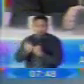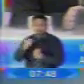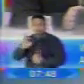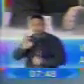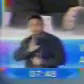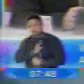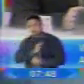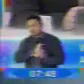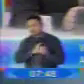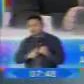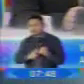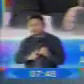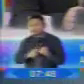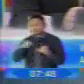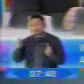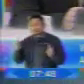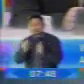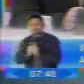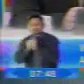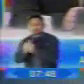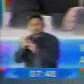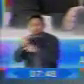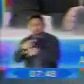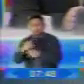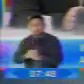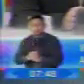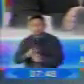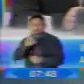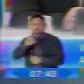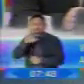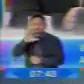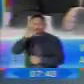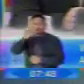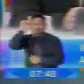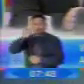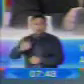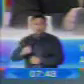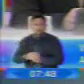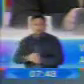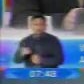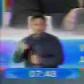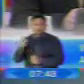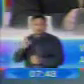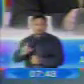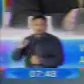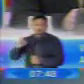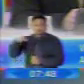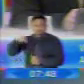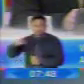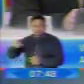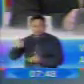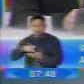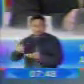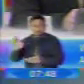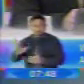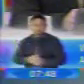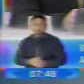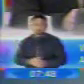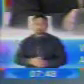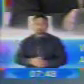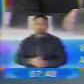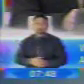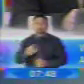técnico que acompaña una producción audiovisual. Al menos el 75% de este dinero debe ser dedicado para ellos. ¿Y el